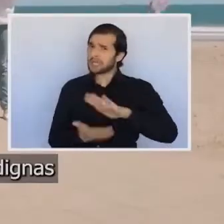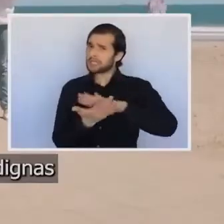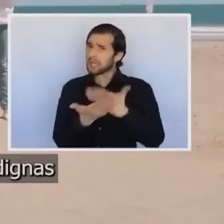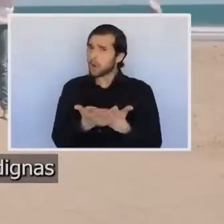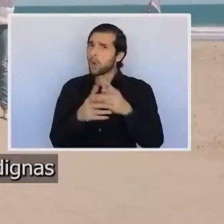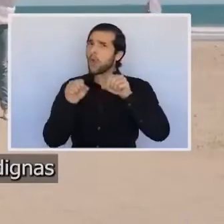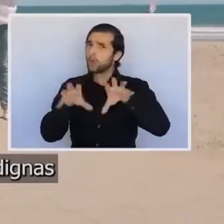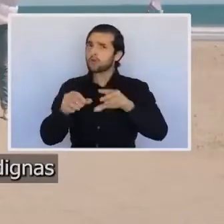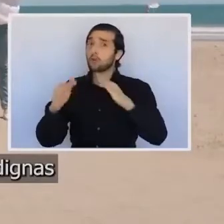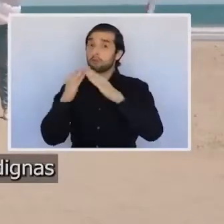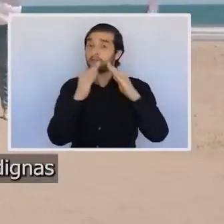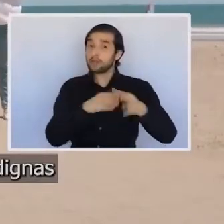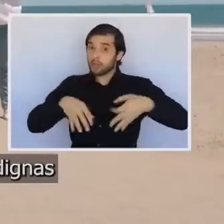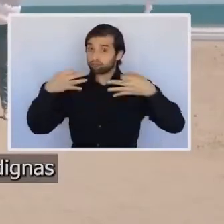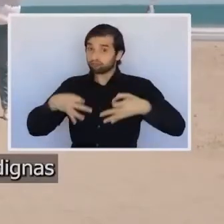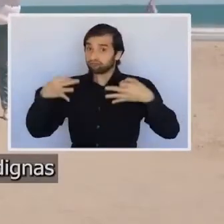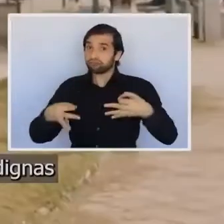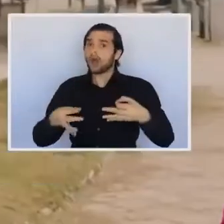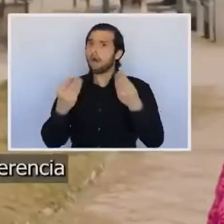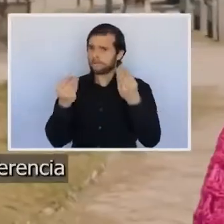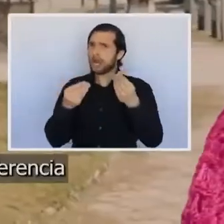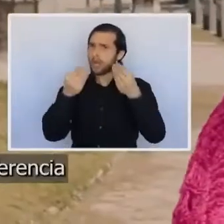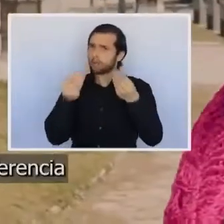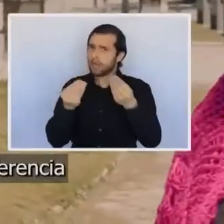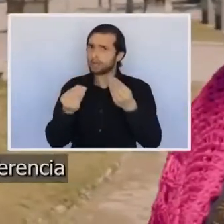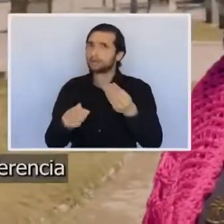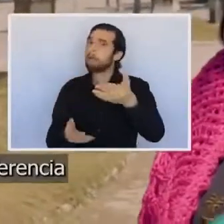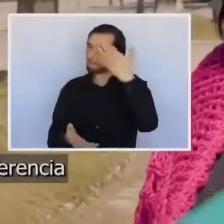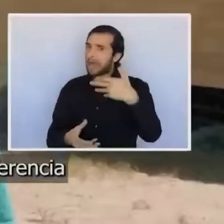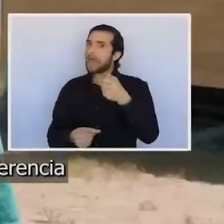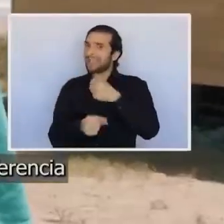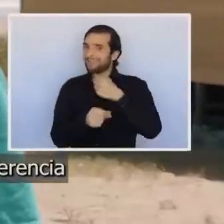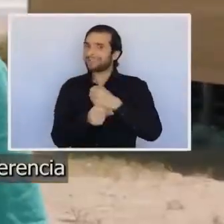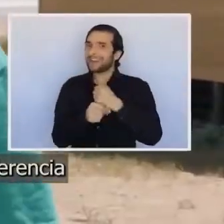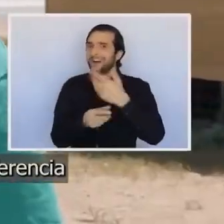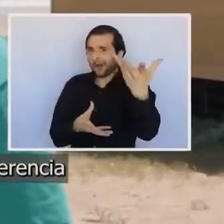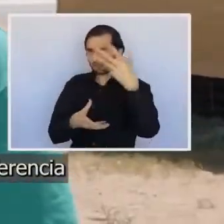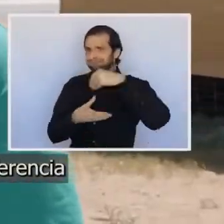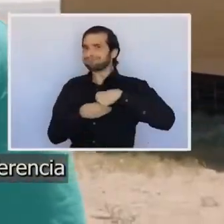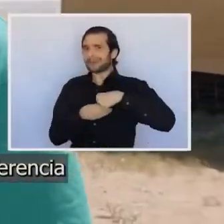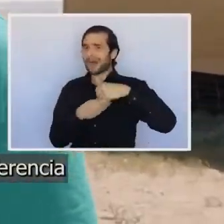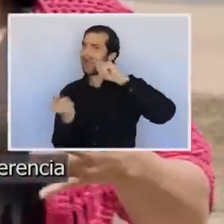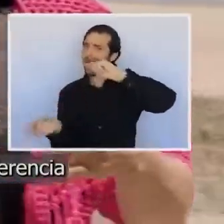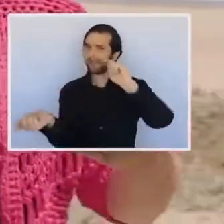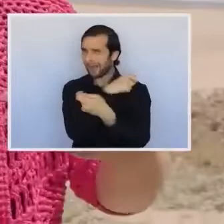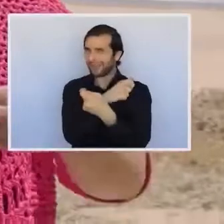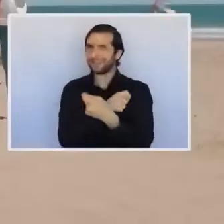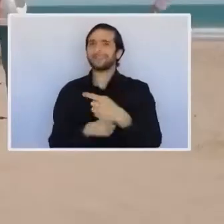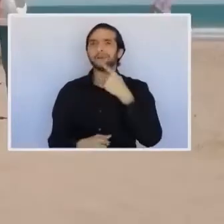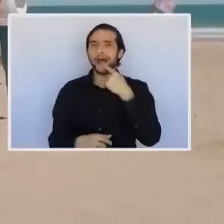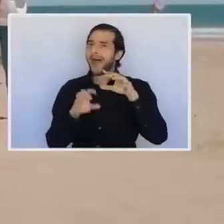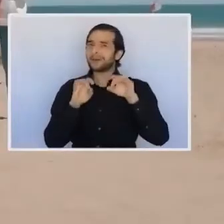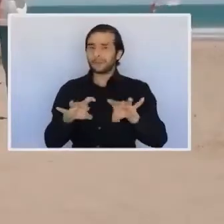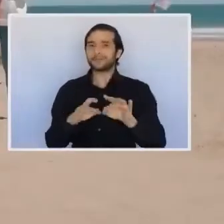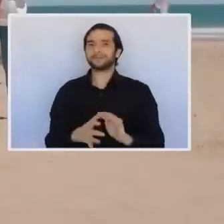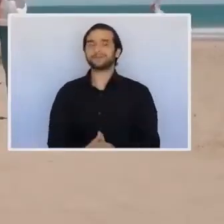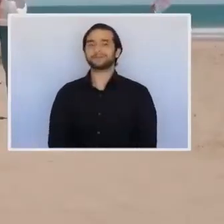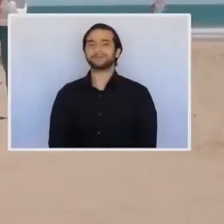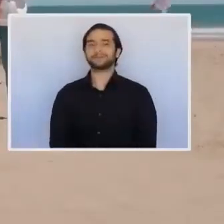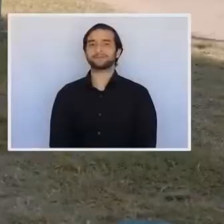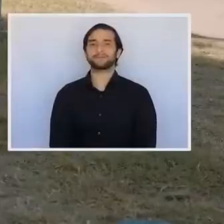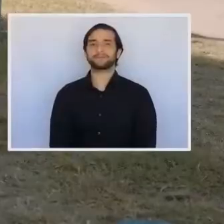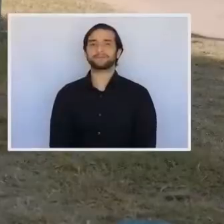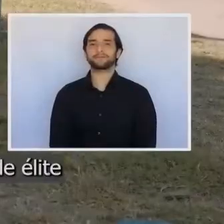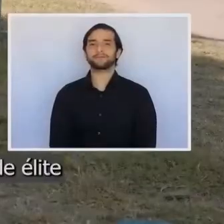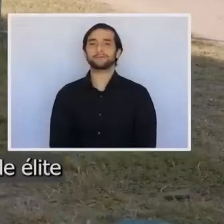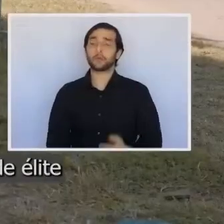Tú que quieres salud, educación, viviendas dignas y de calidad, súmate al cambio y marca la diferencia. Palabra